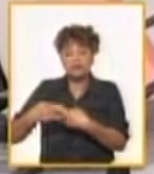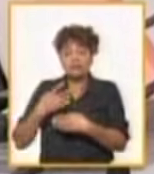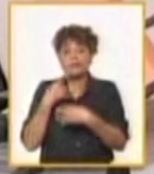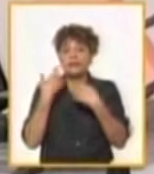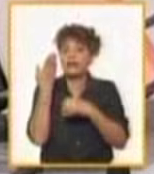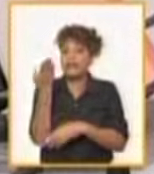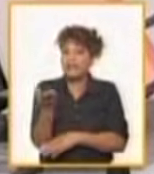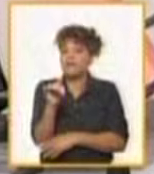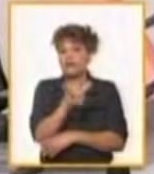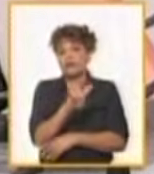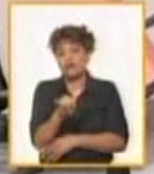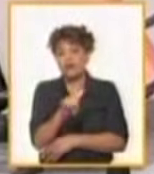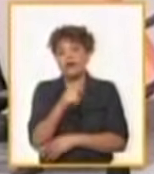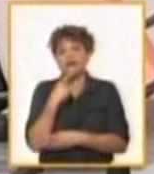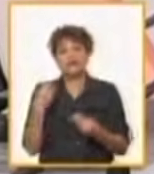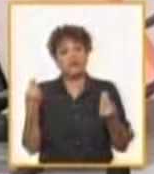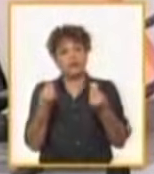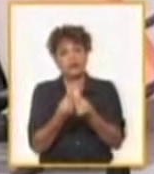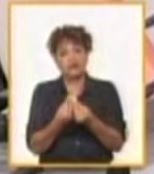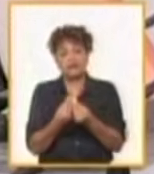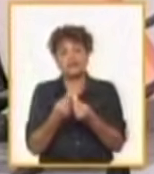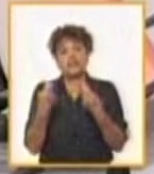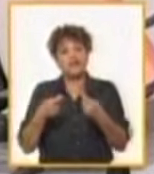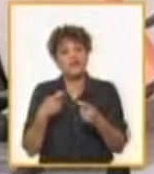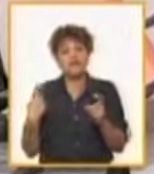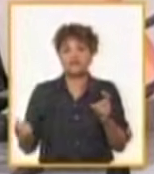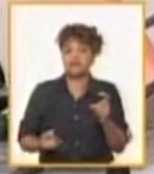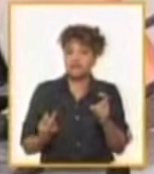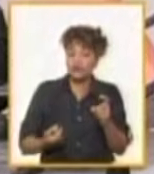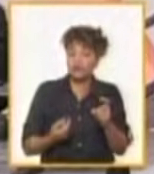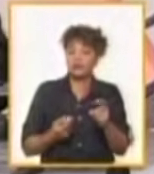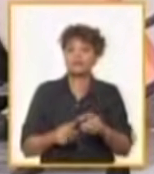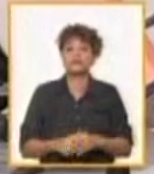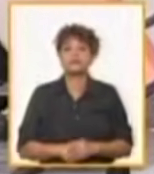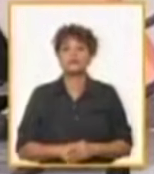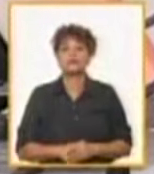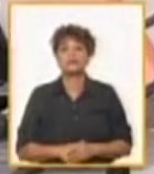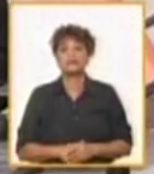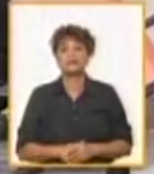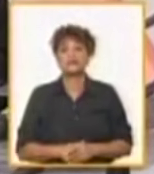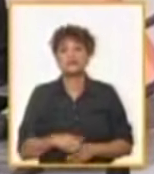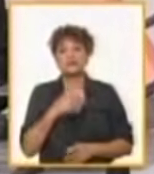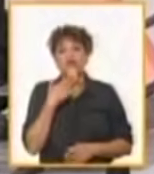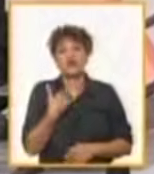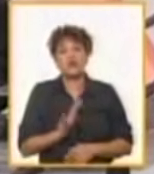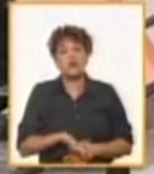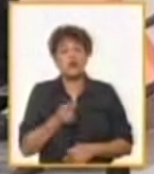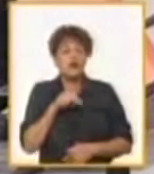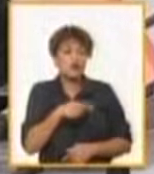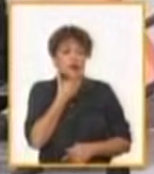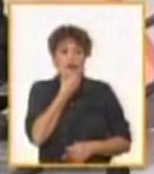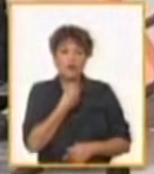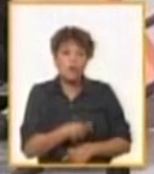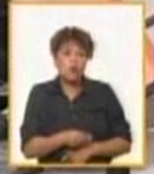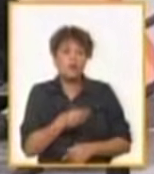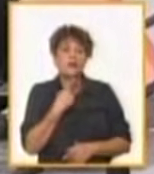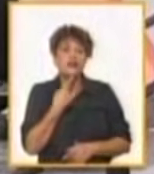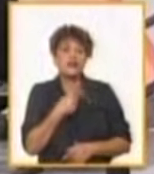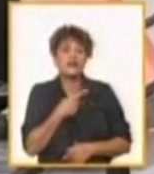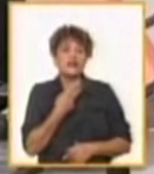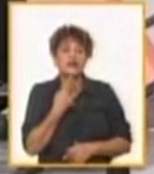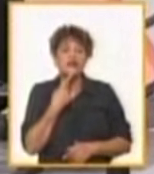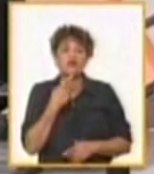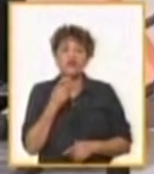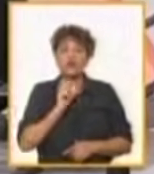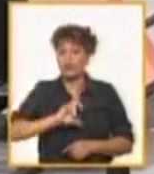del socialismo, es también una batalla eminentemente cultural. Como desde la joven intelectualidad hoy, Michelle, se ve